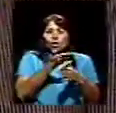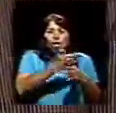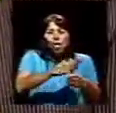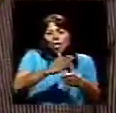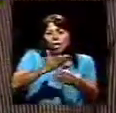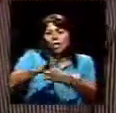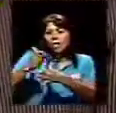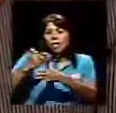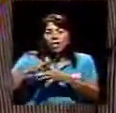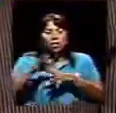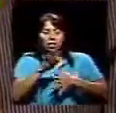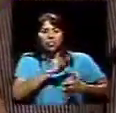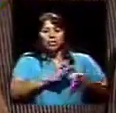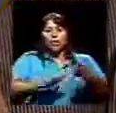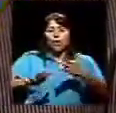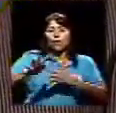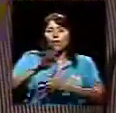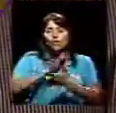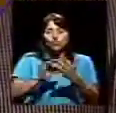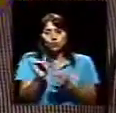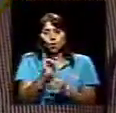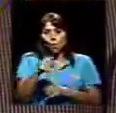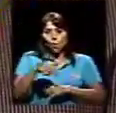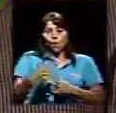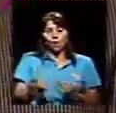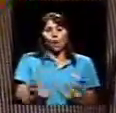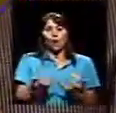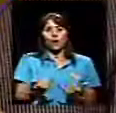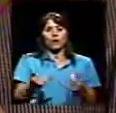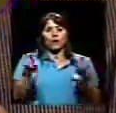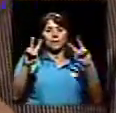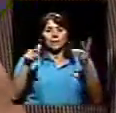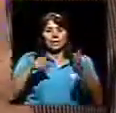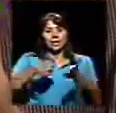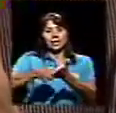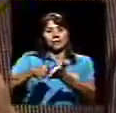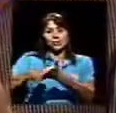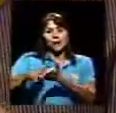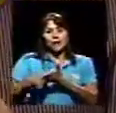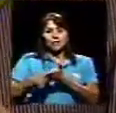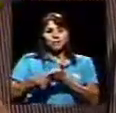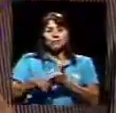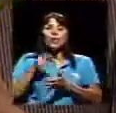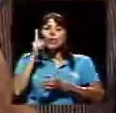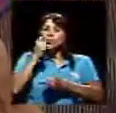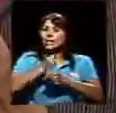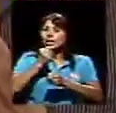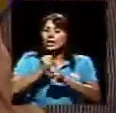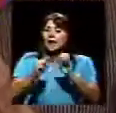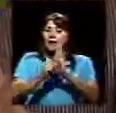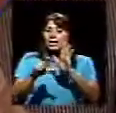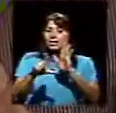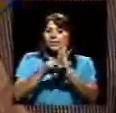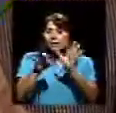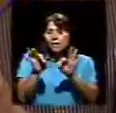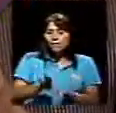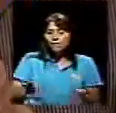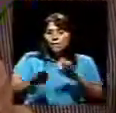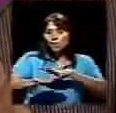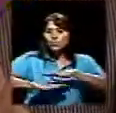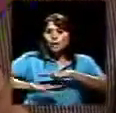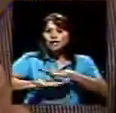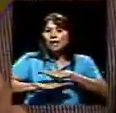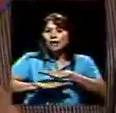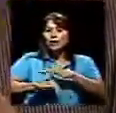como el que tenemos incluso al día de hoy en materia electoral, una tarea legislativa fundamental va a ser